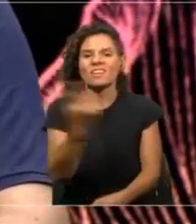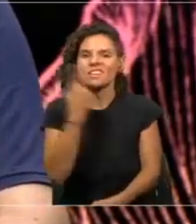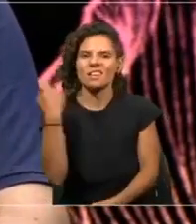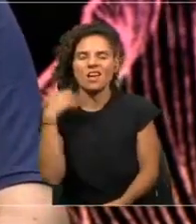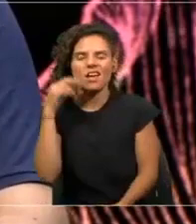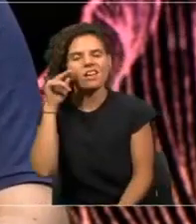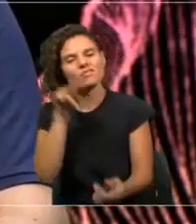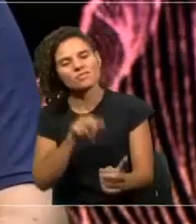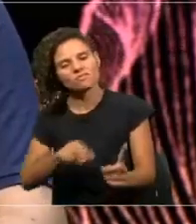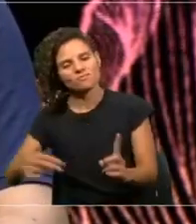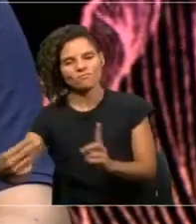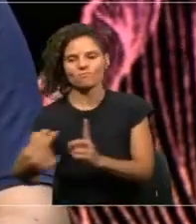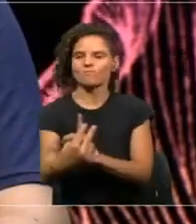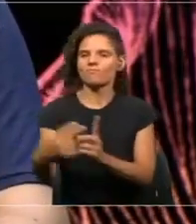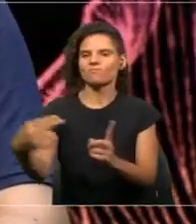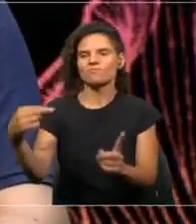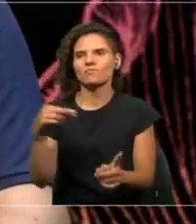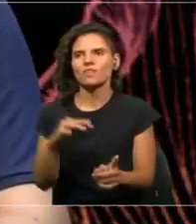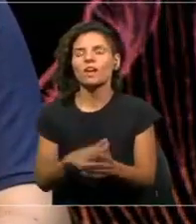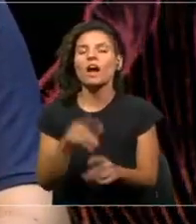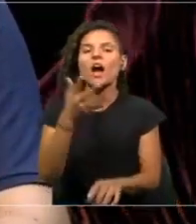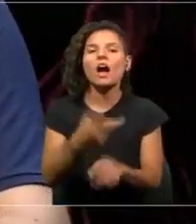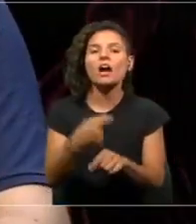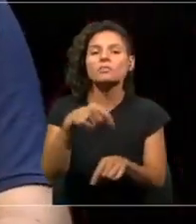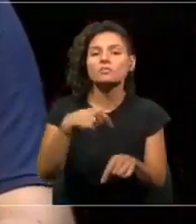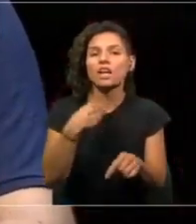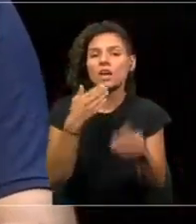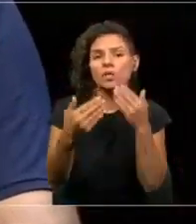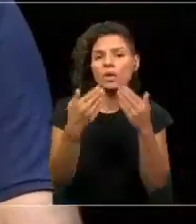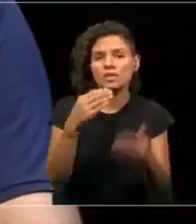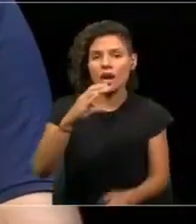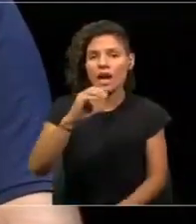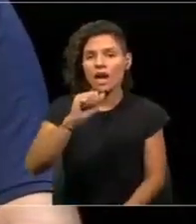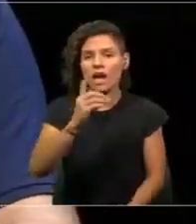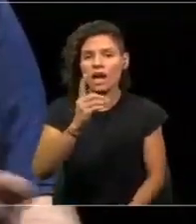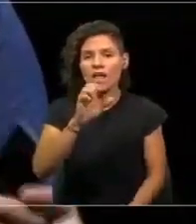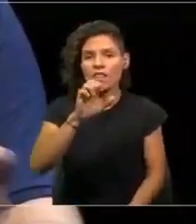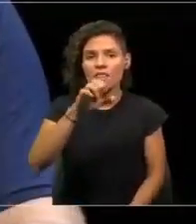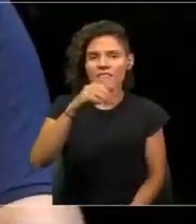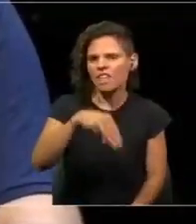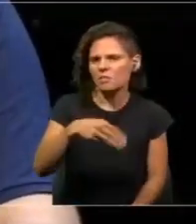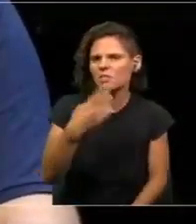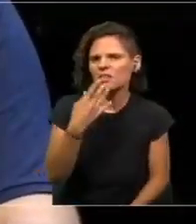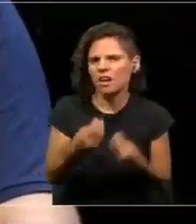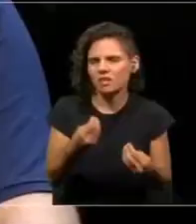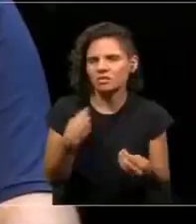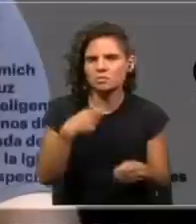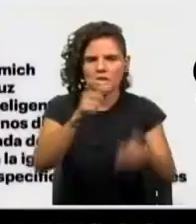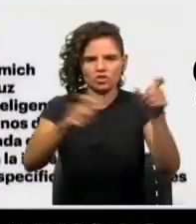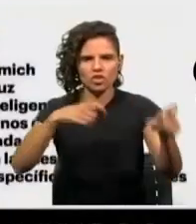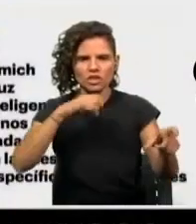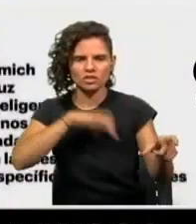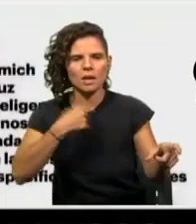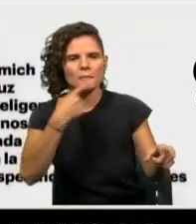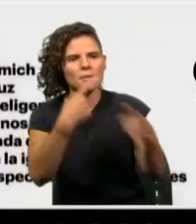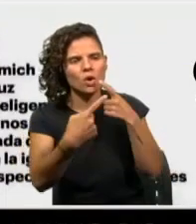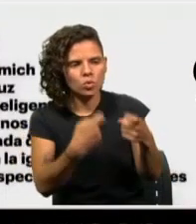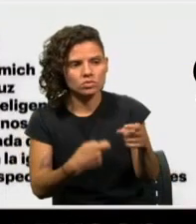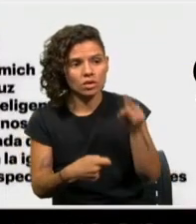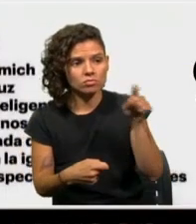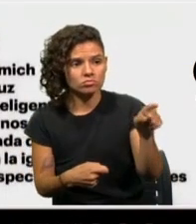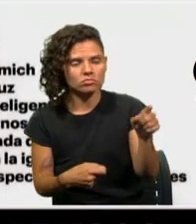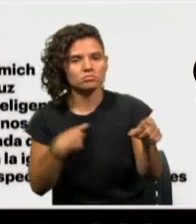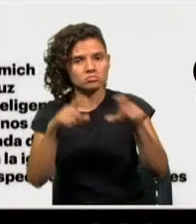parto con la última encuesta CADEM de esta semana. Se le pregunta a una muestra representativa de chilenos: ¿usted cree que la